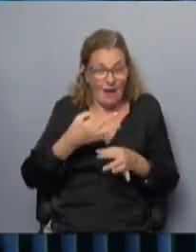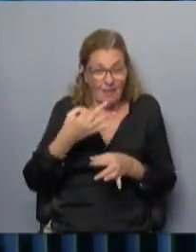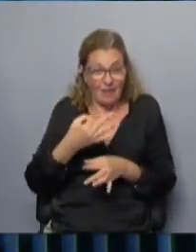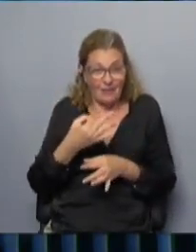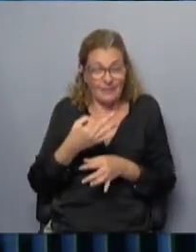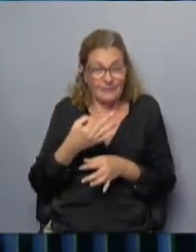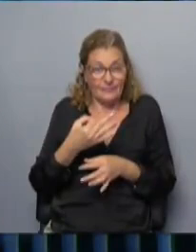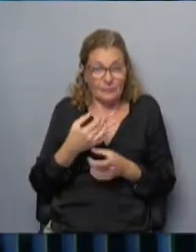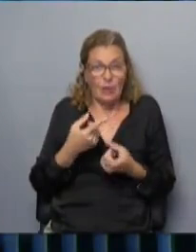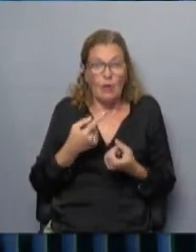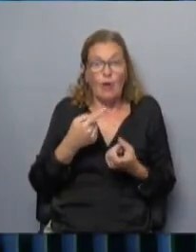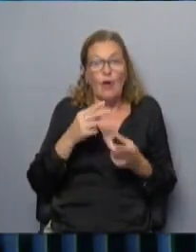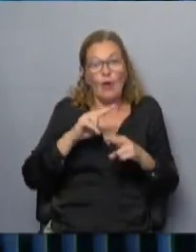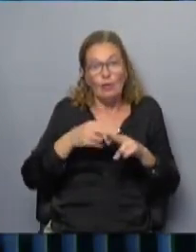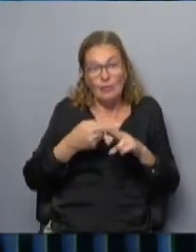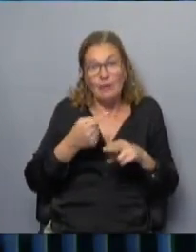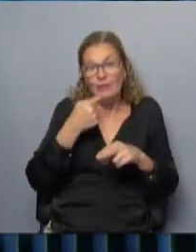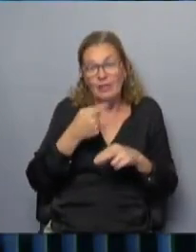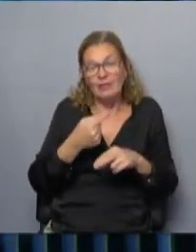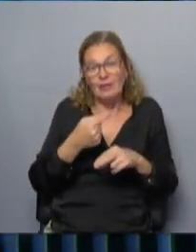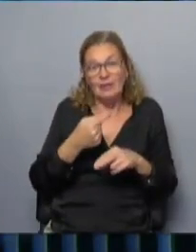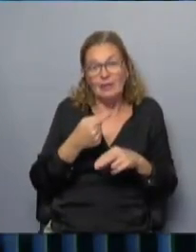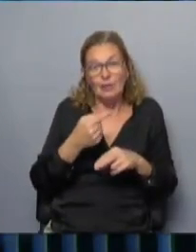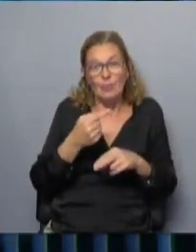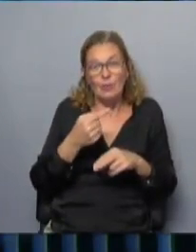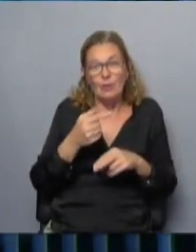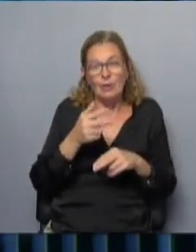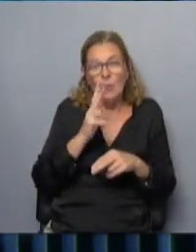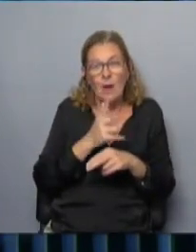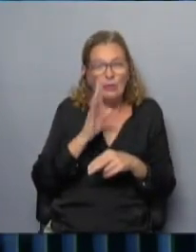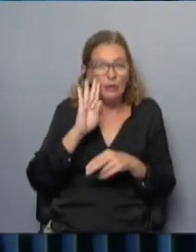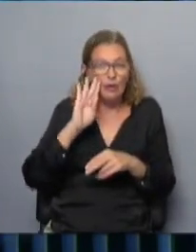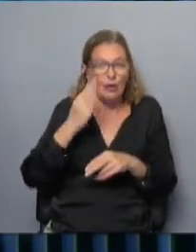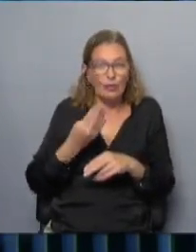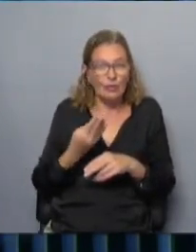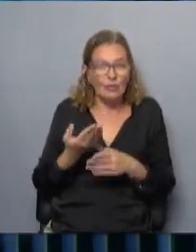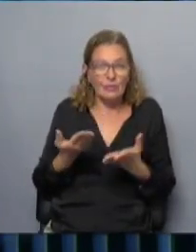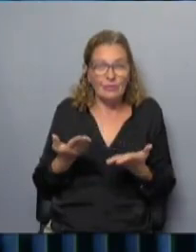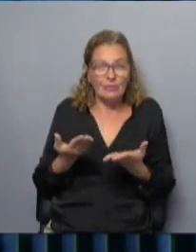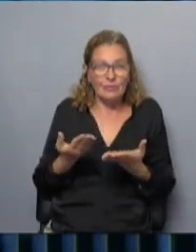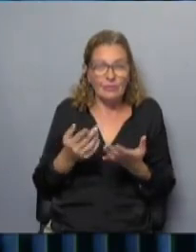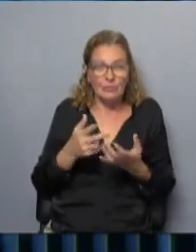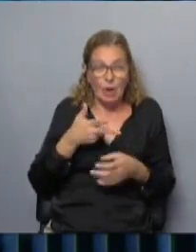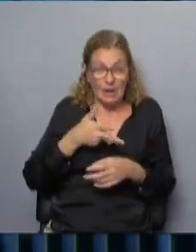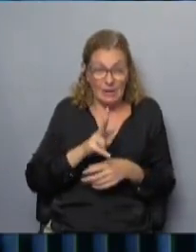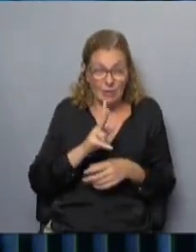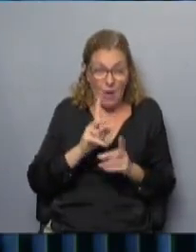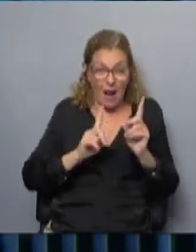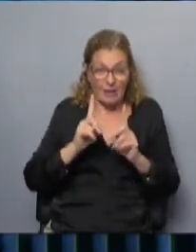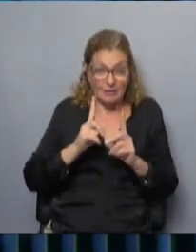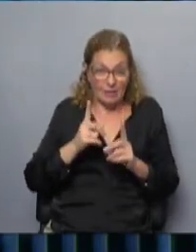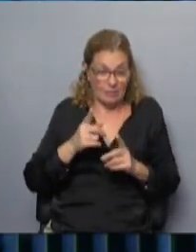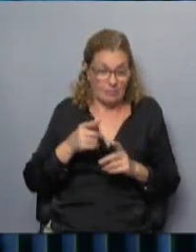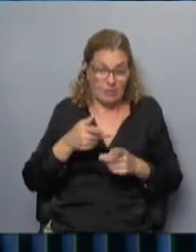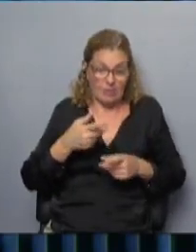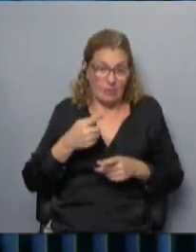vuelve a repetir los seres humanos son en tanto son reconocidos que es lo que no somos hijos porque a alguien se le ocurrió que fuéramos